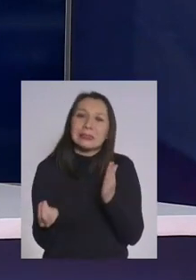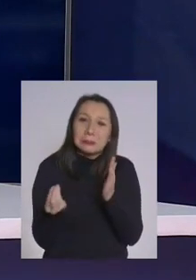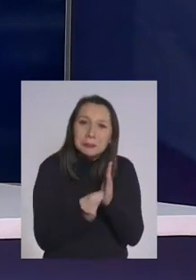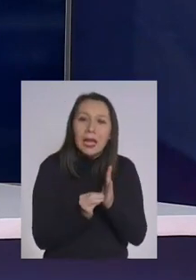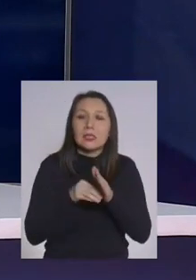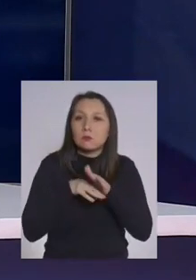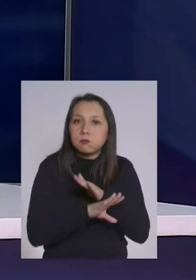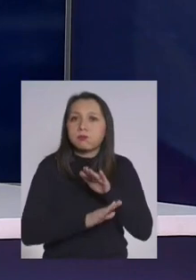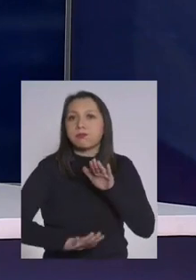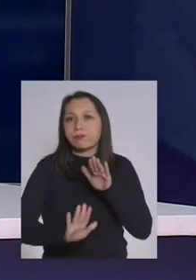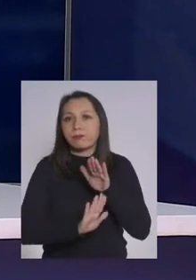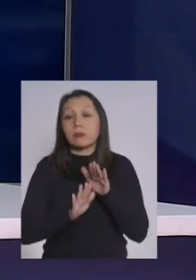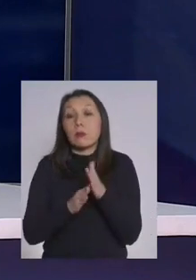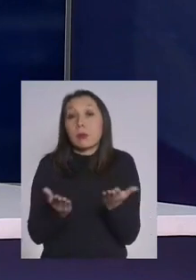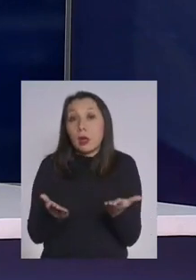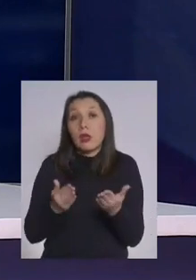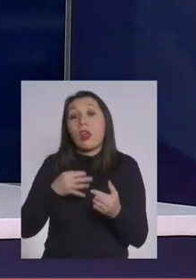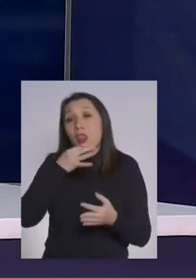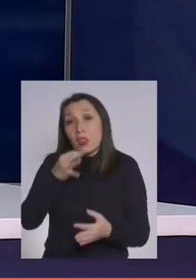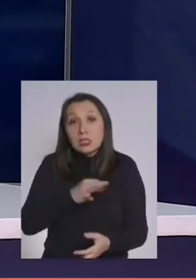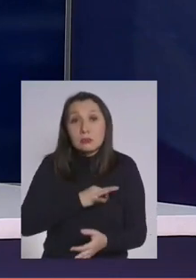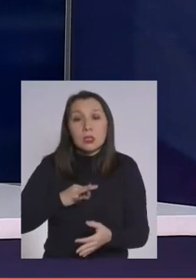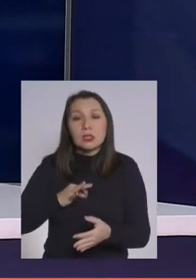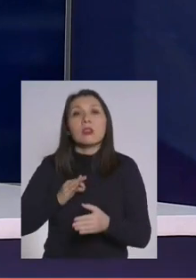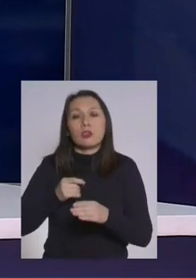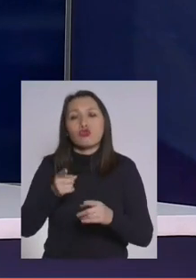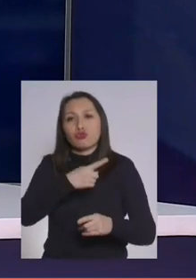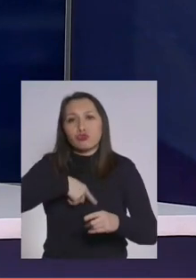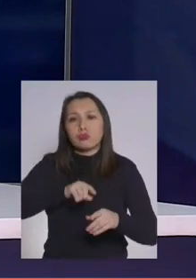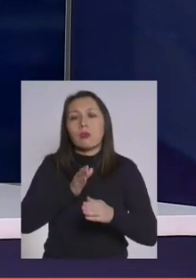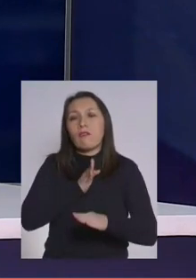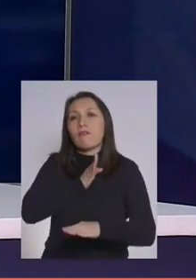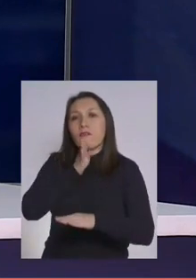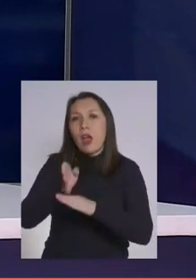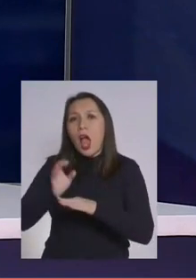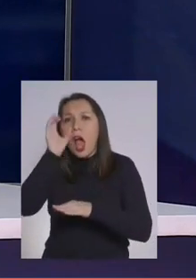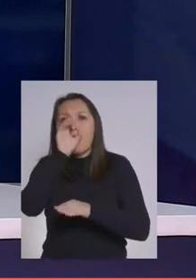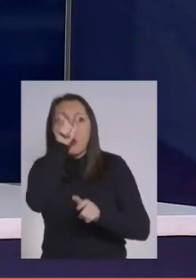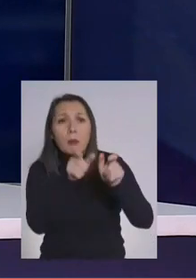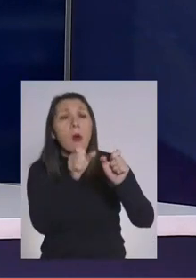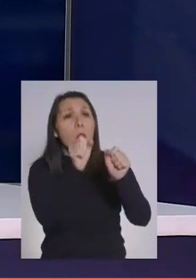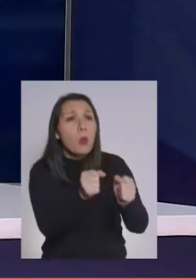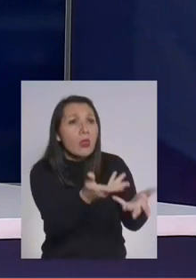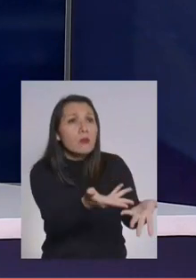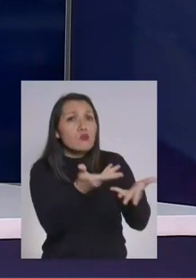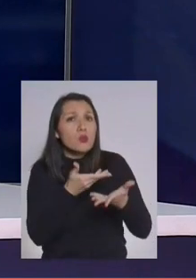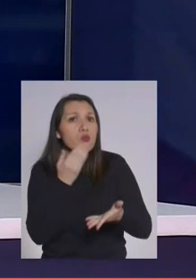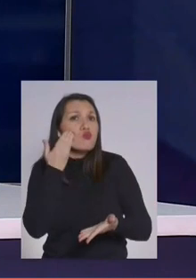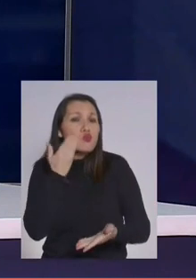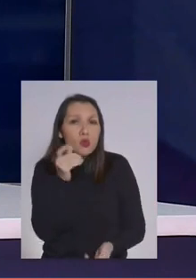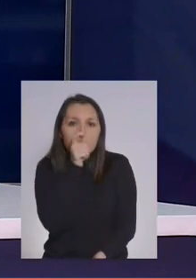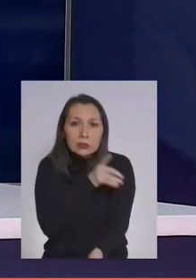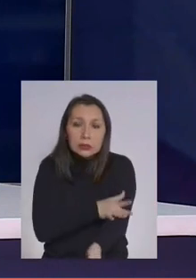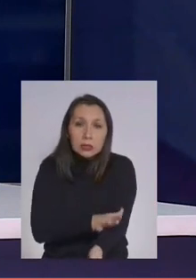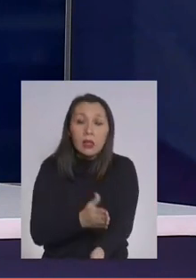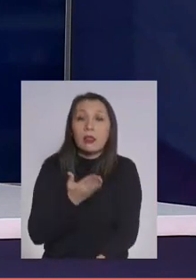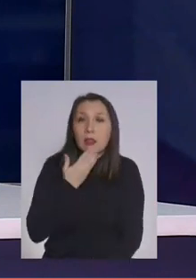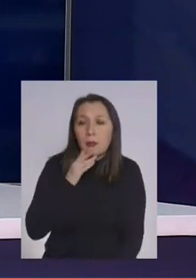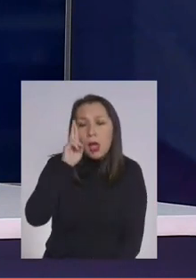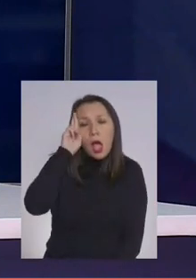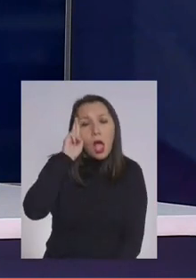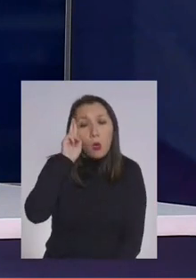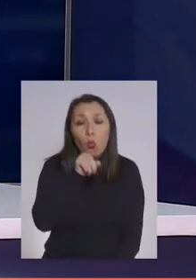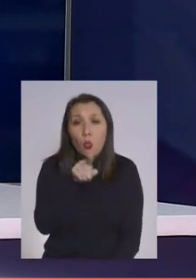mencionado el ministro en cuanto a que vamos a salir a los barrios también a buscar a posibles donantes también recordar que